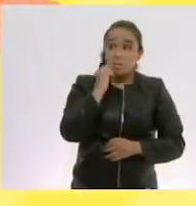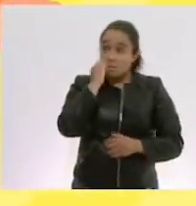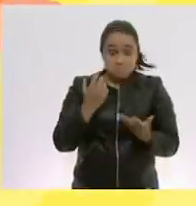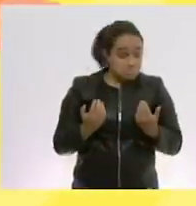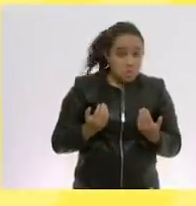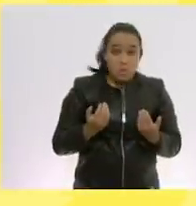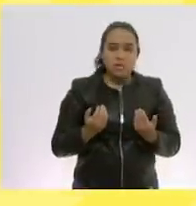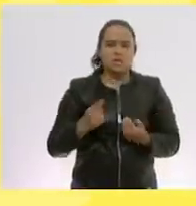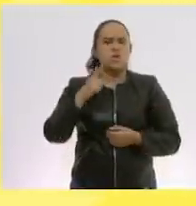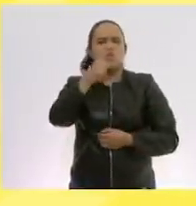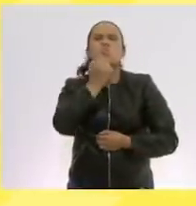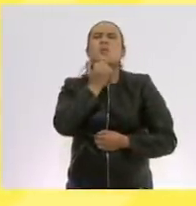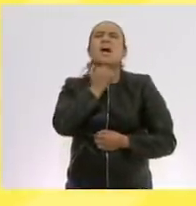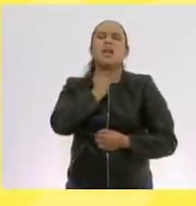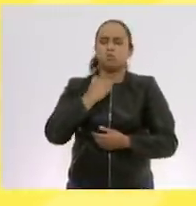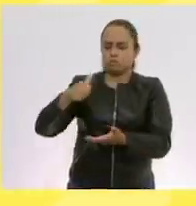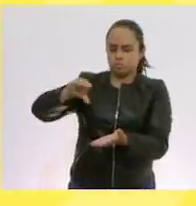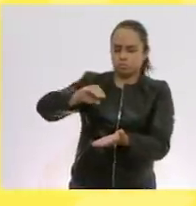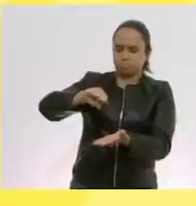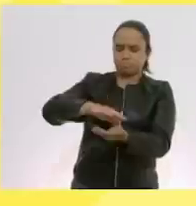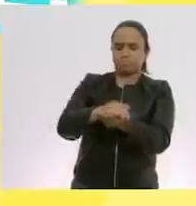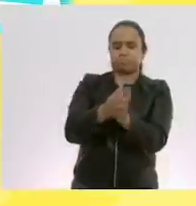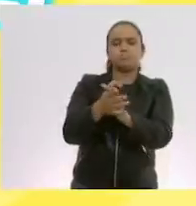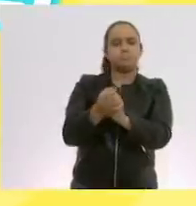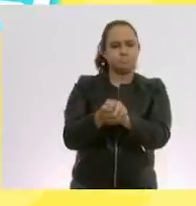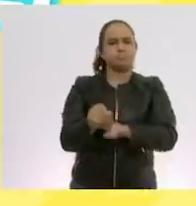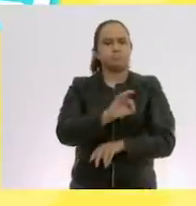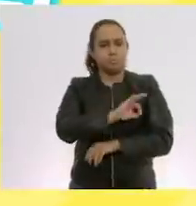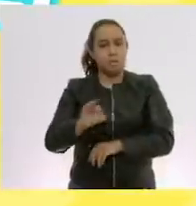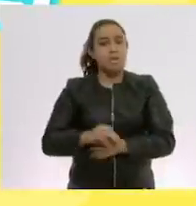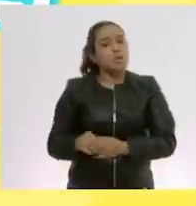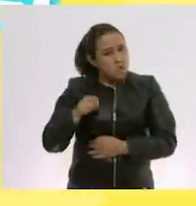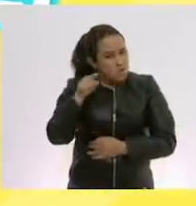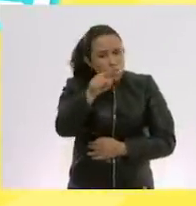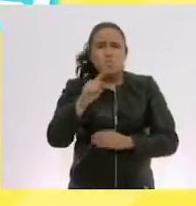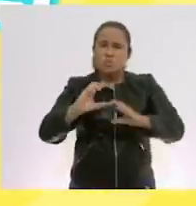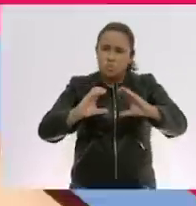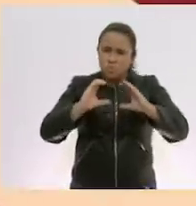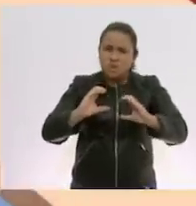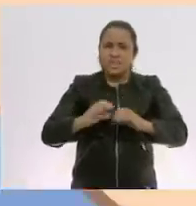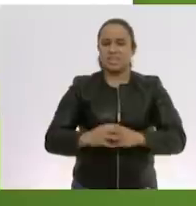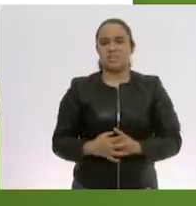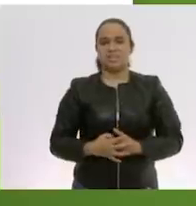usa desinfectantes a base de alcohol. ¡Cuídate!